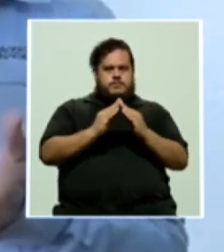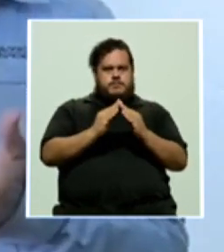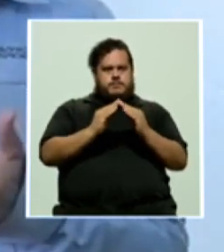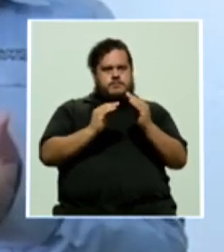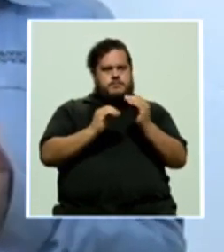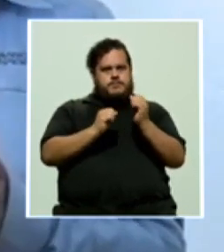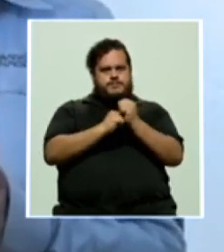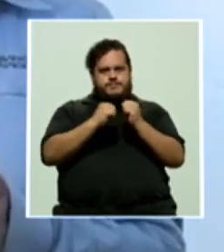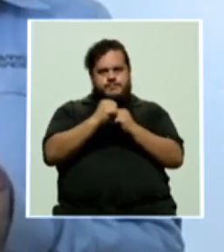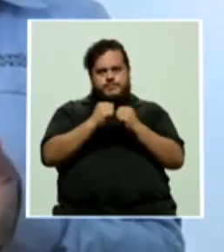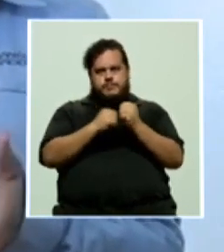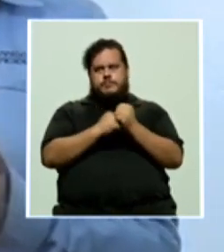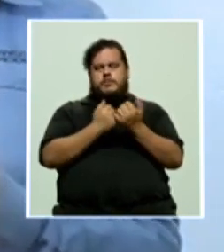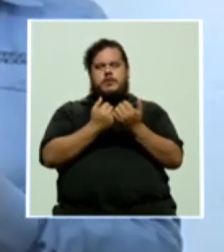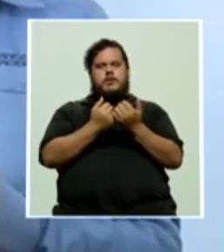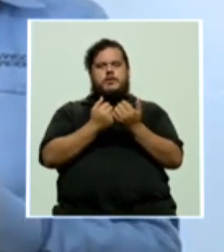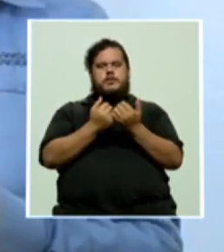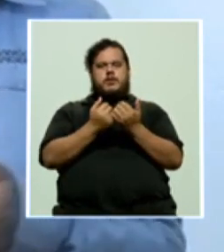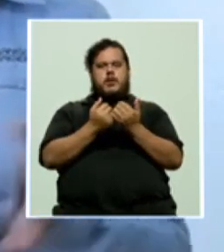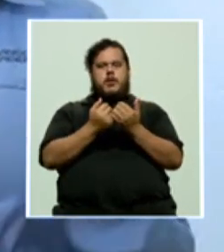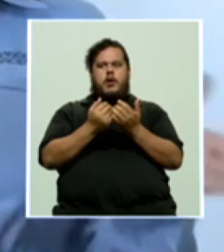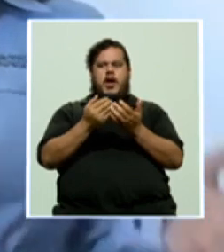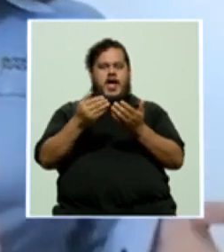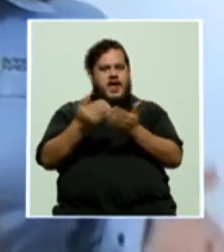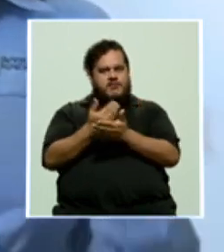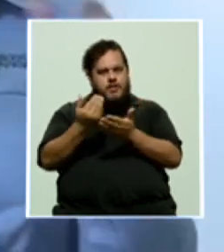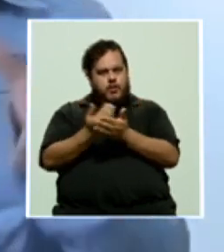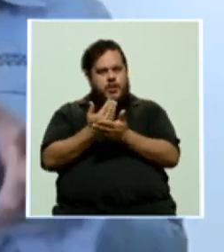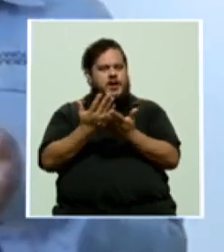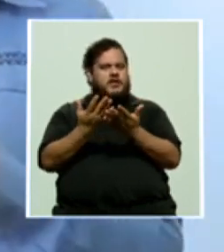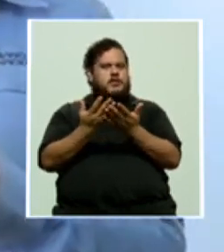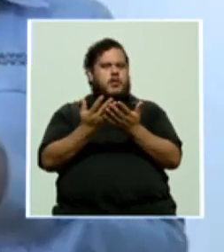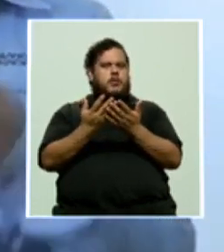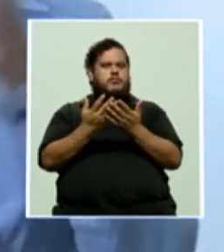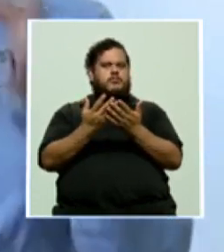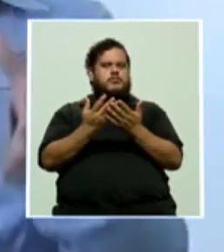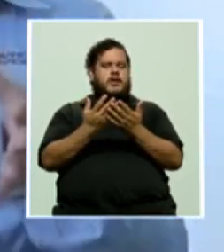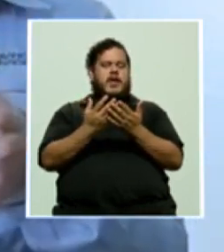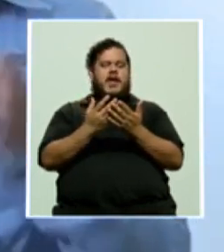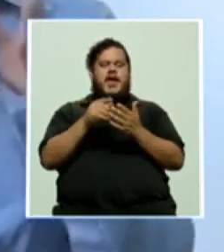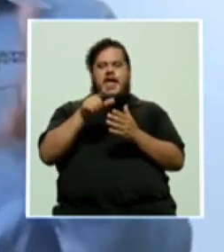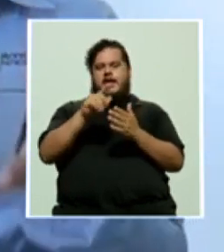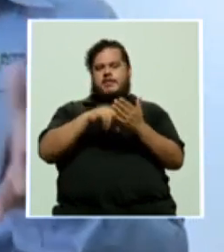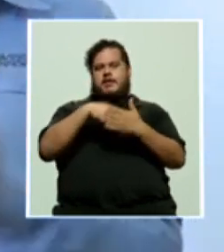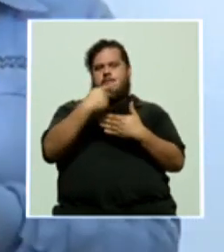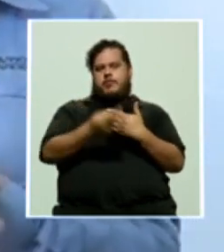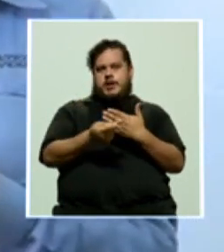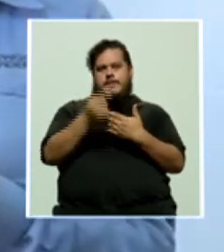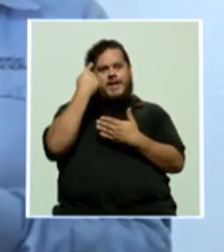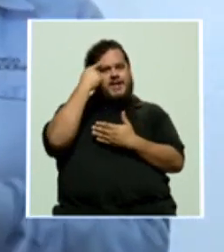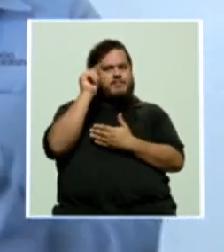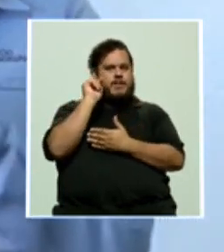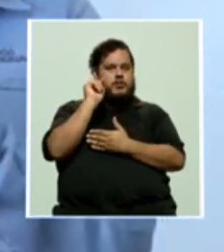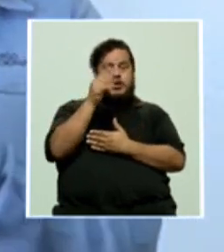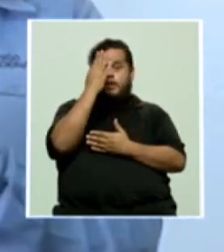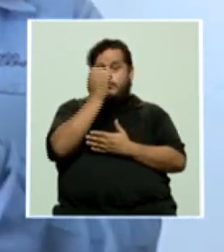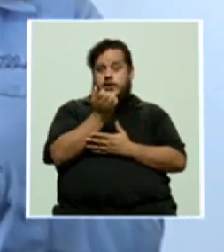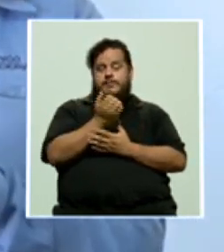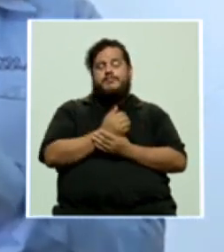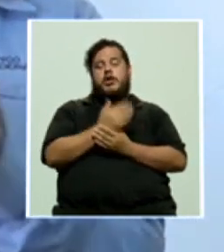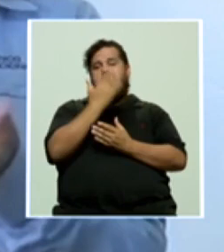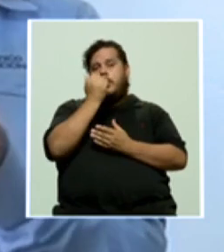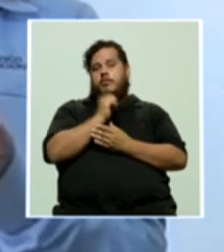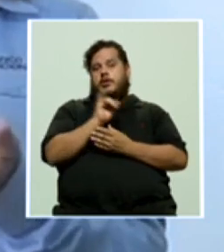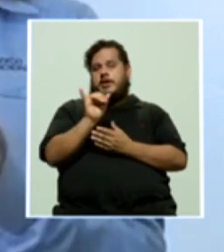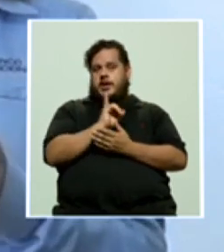construcción, remodelación, ampliación, compra de lote y construcción, este programa es para usted. ¿Por qué? Porque